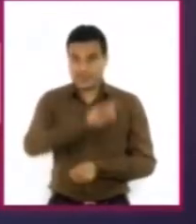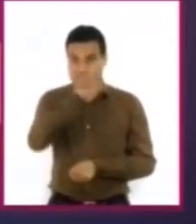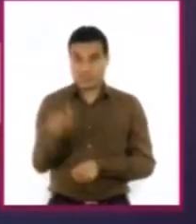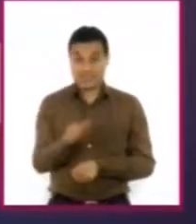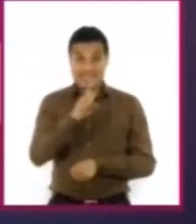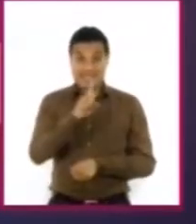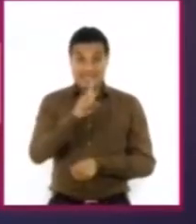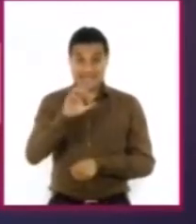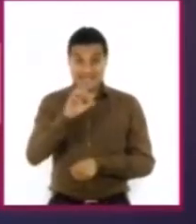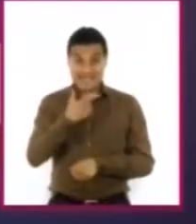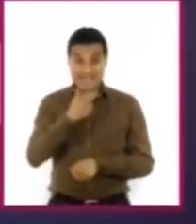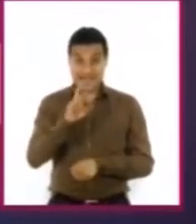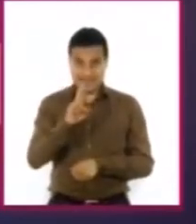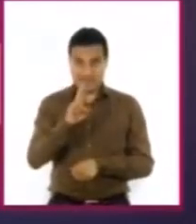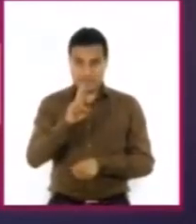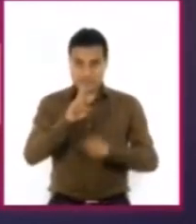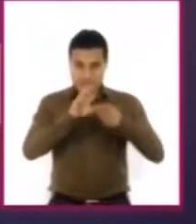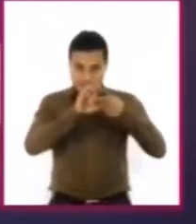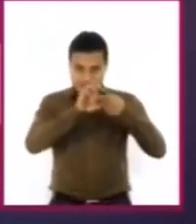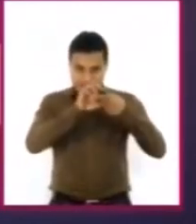gramos.